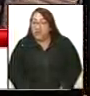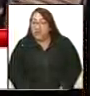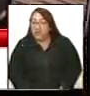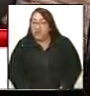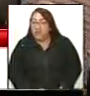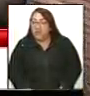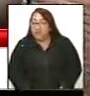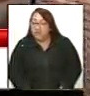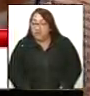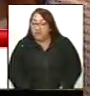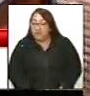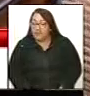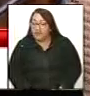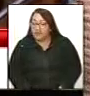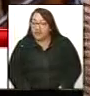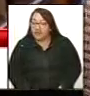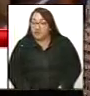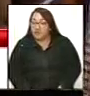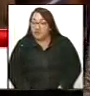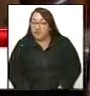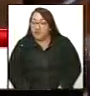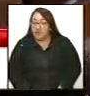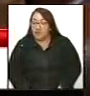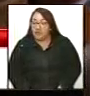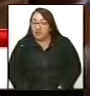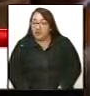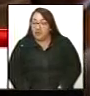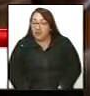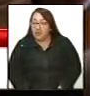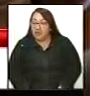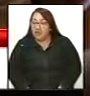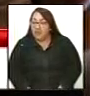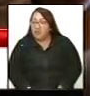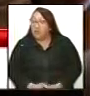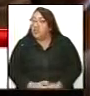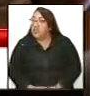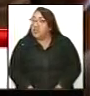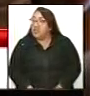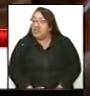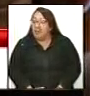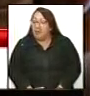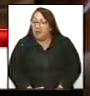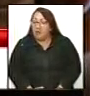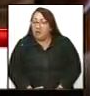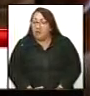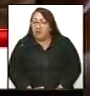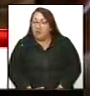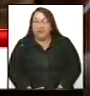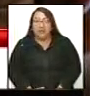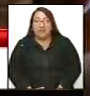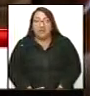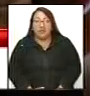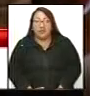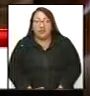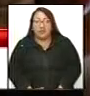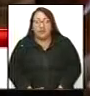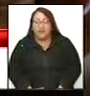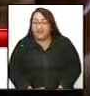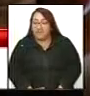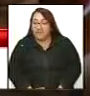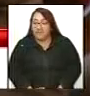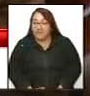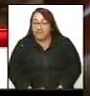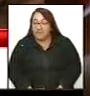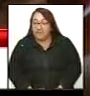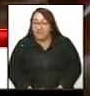también delante de la presencia de la misma ministra que debe ingresar para que ella tome conocimiento directo de lo que está mencionando. Porque